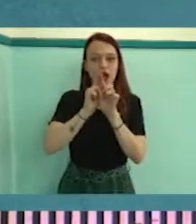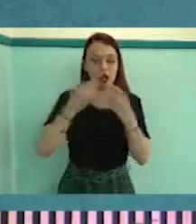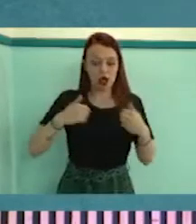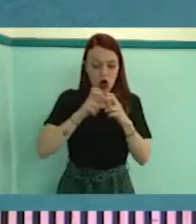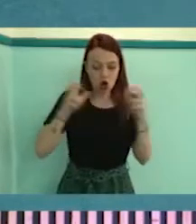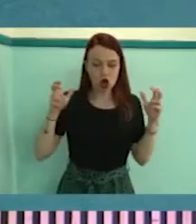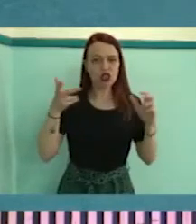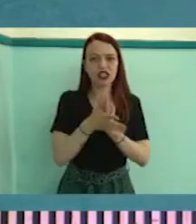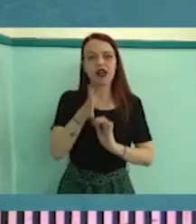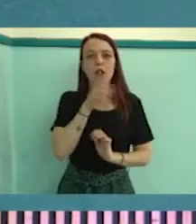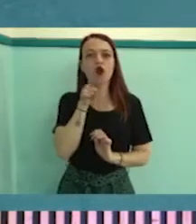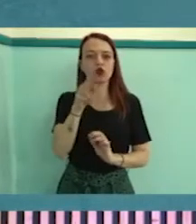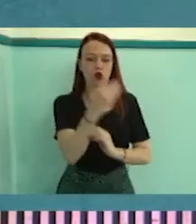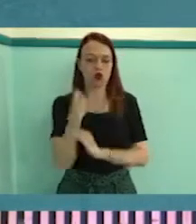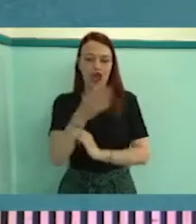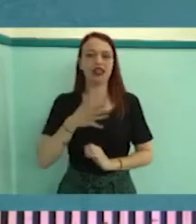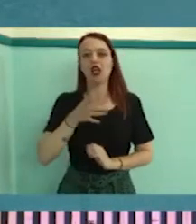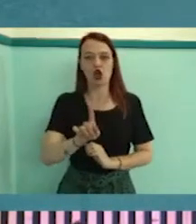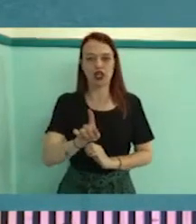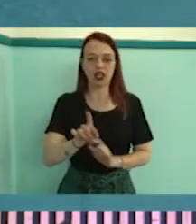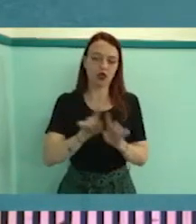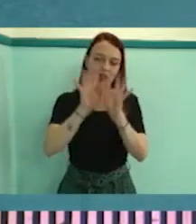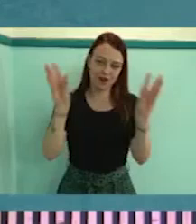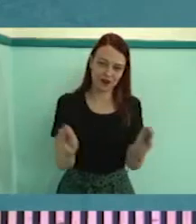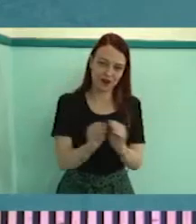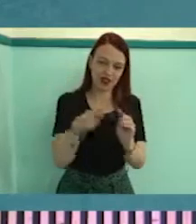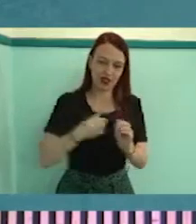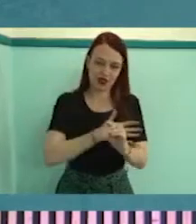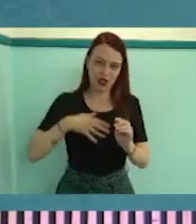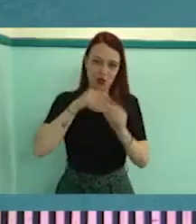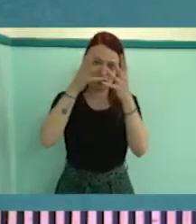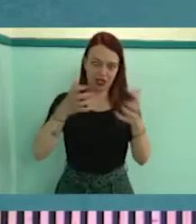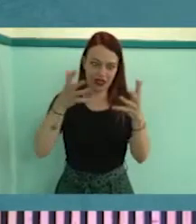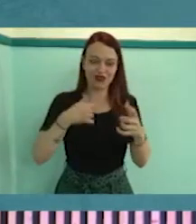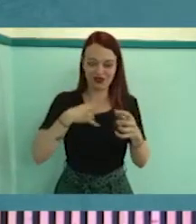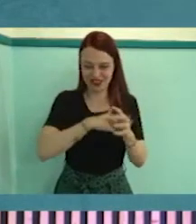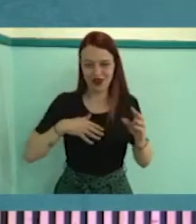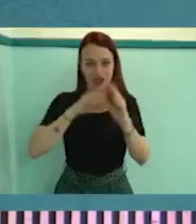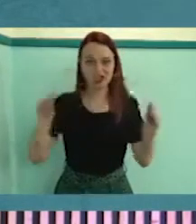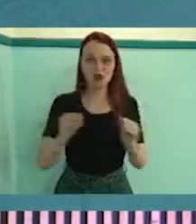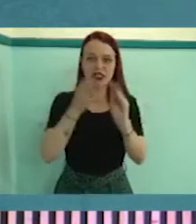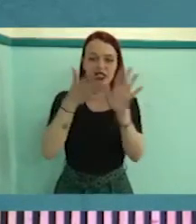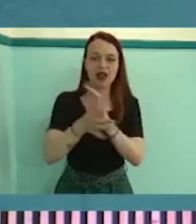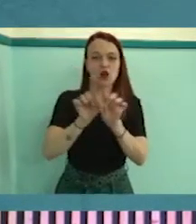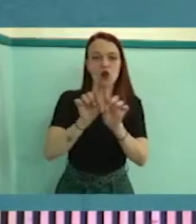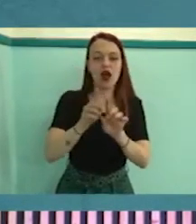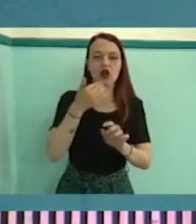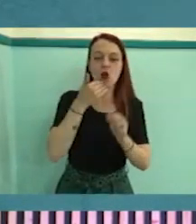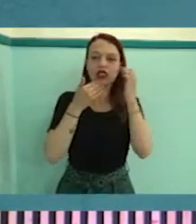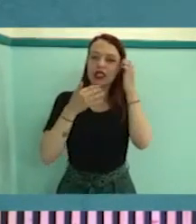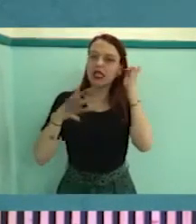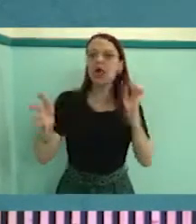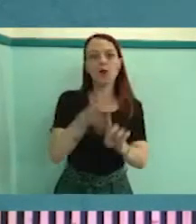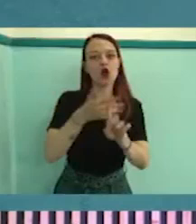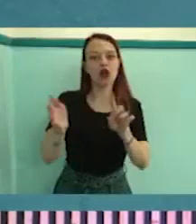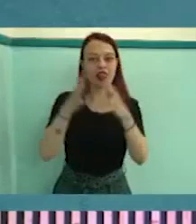falta de voluntad o de autocuidado por resumir os muchísimo este tchaco que lo podéis leer vosotras mismas tenemos como una una violencia estructural